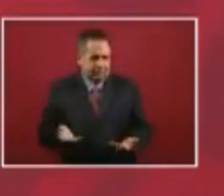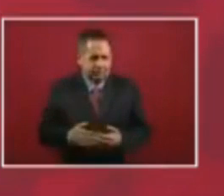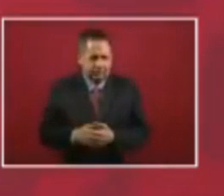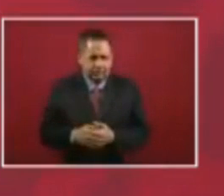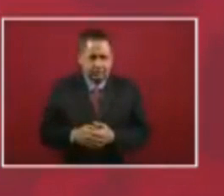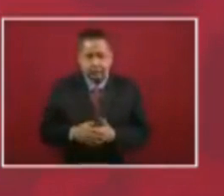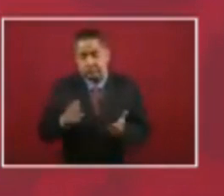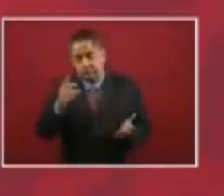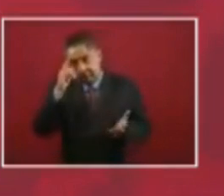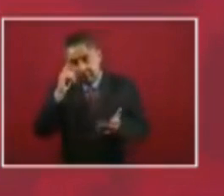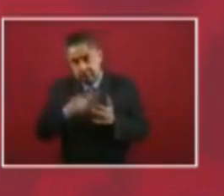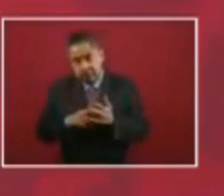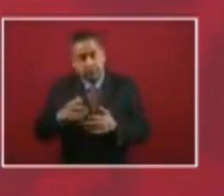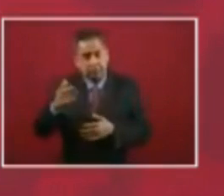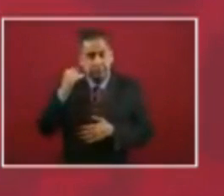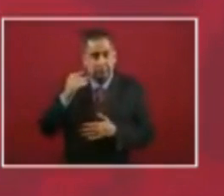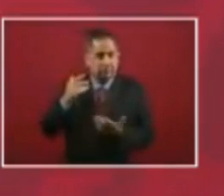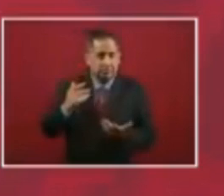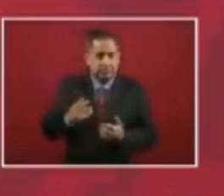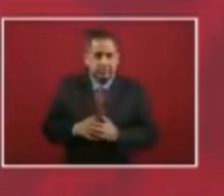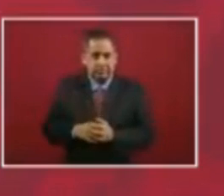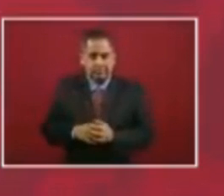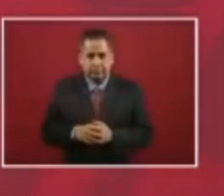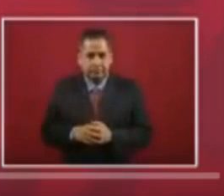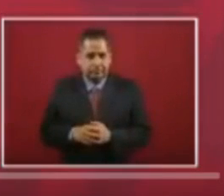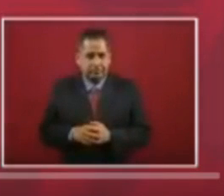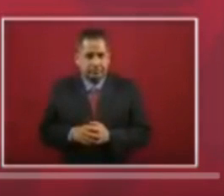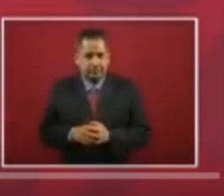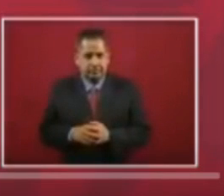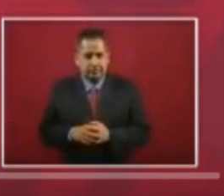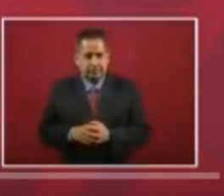no creo que hayan presentado